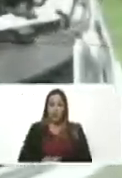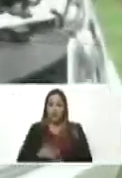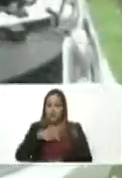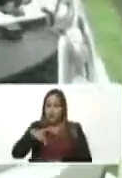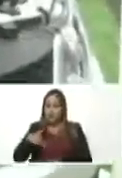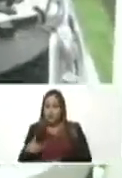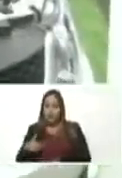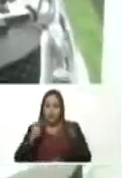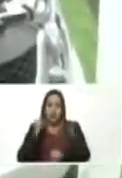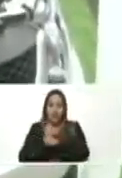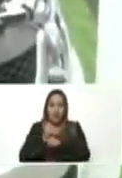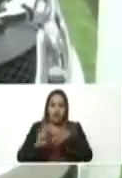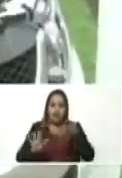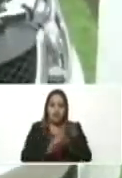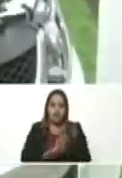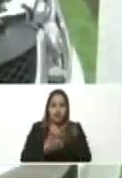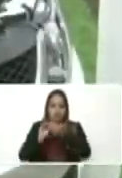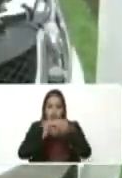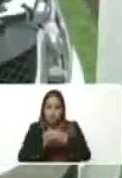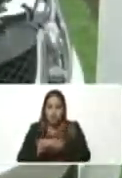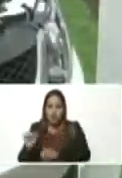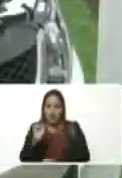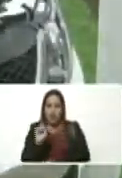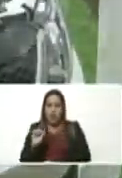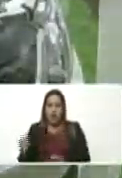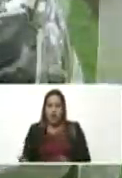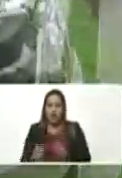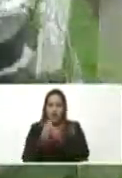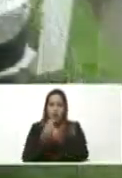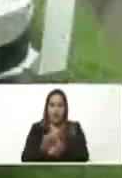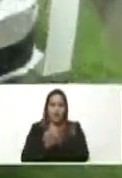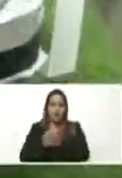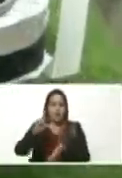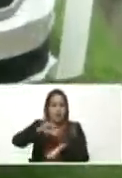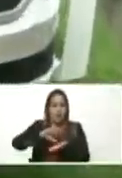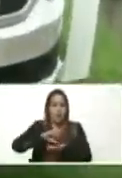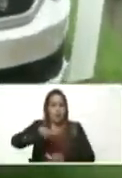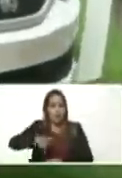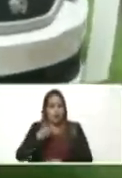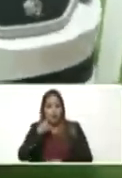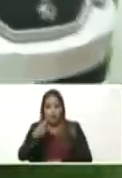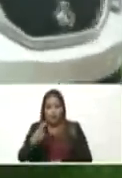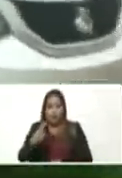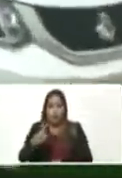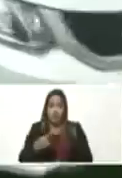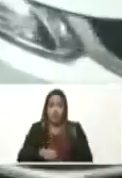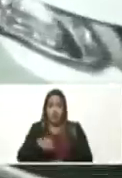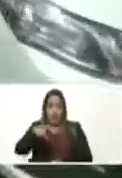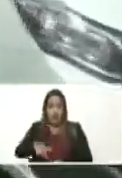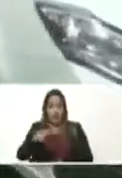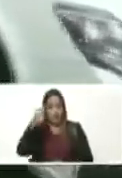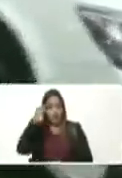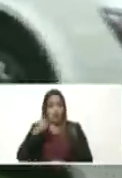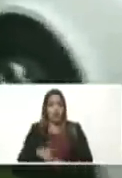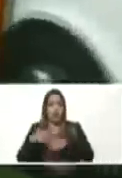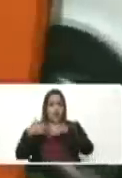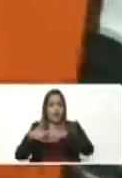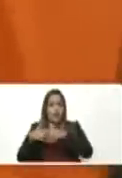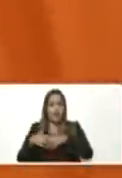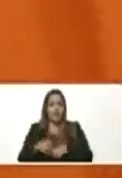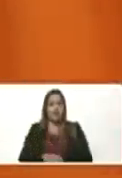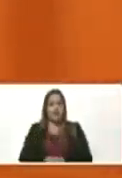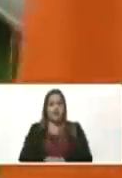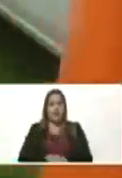trabajando en el área de automotriz junto con nuestros compañeros iraníes y podemos informar el día de hoy que la planta Benir Auto en sus dos